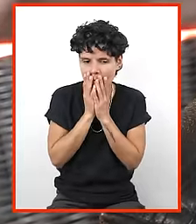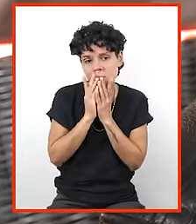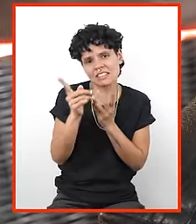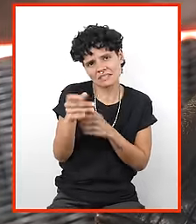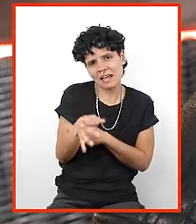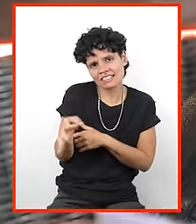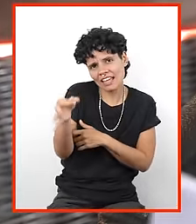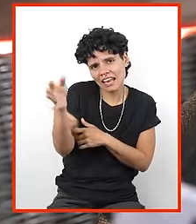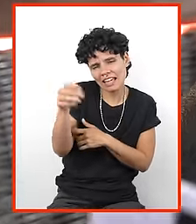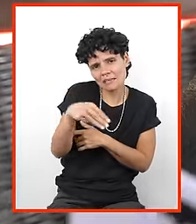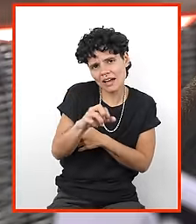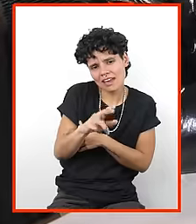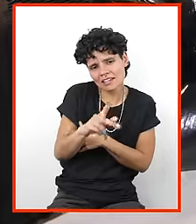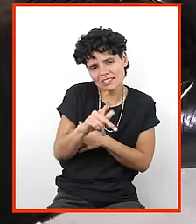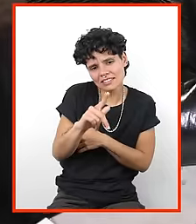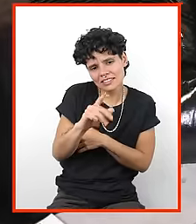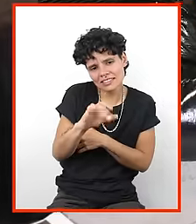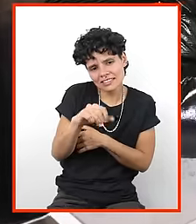Marcianeque,